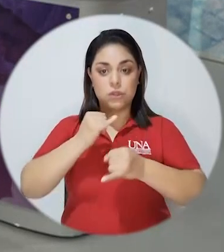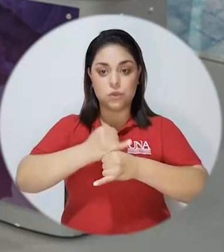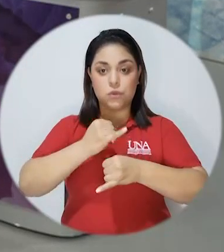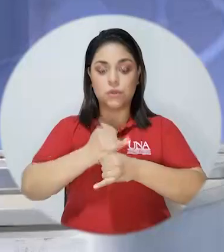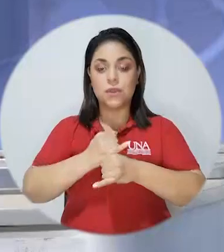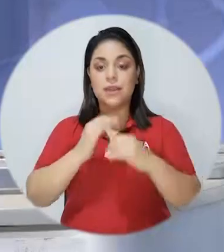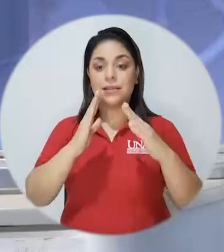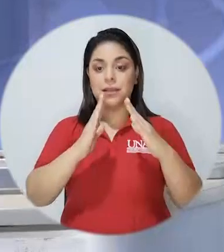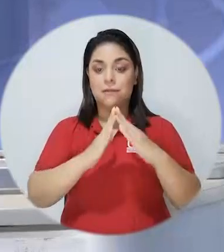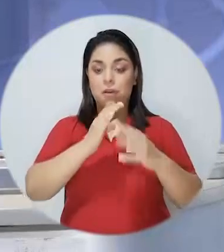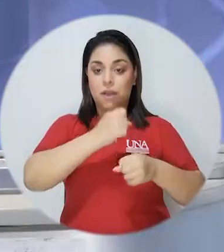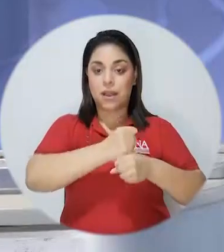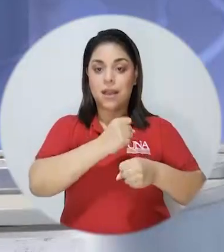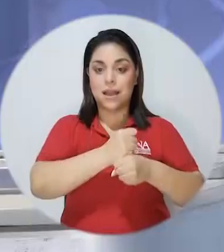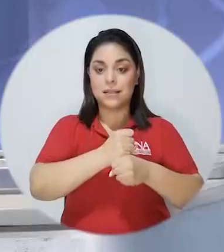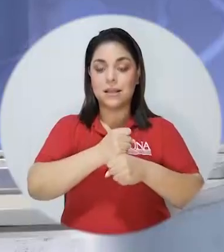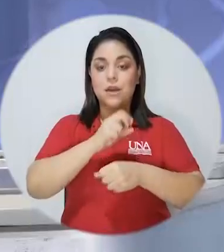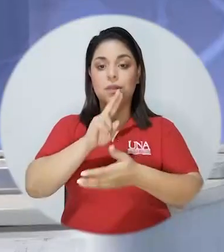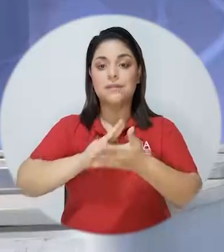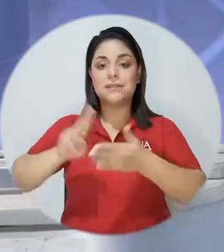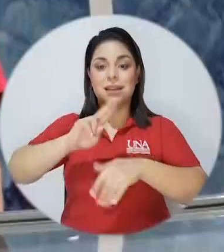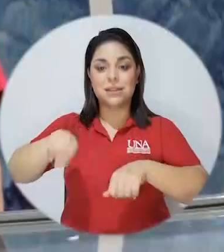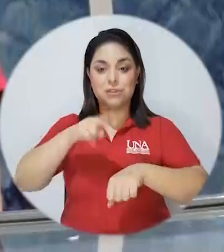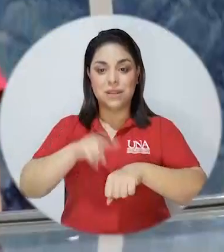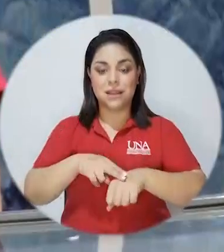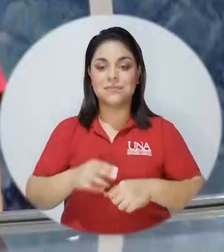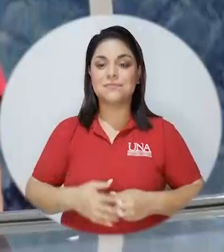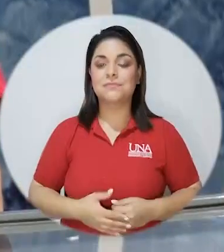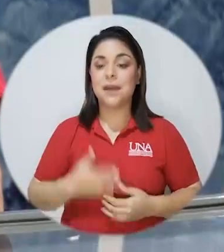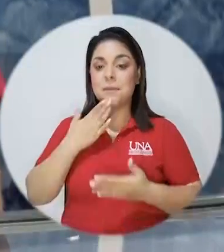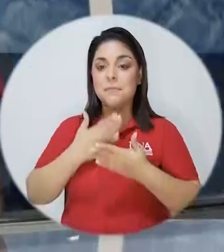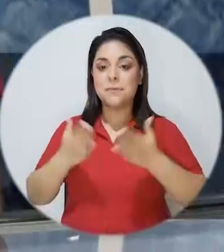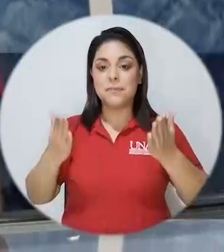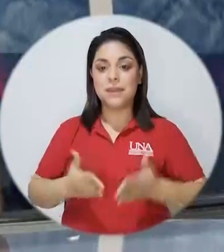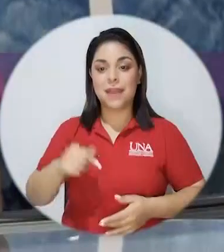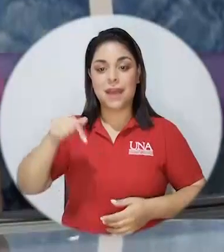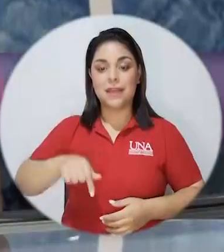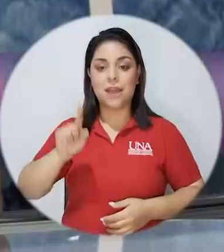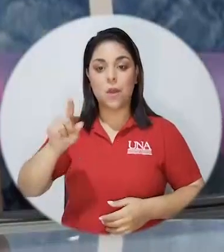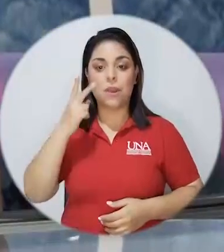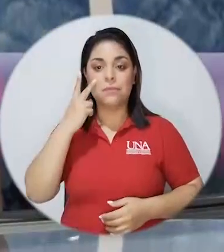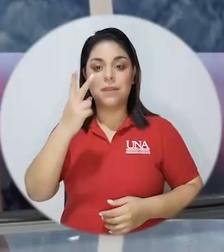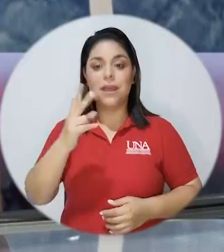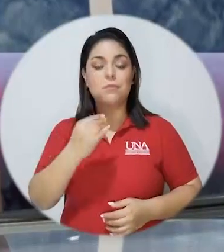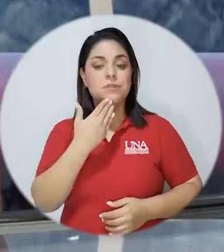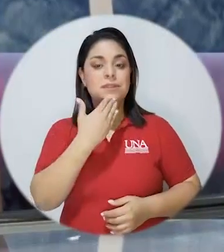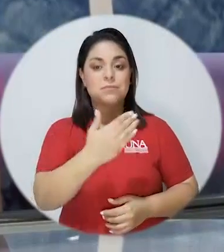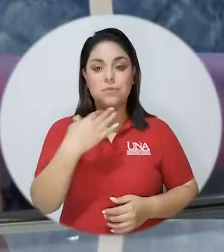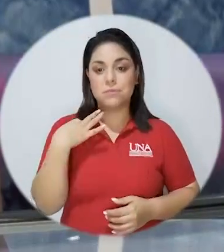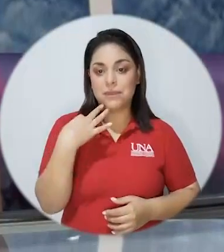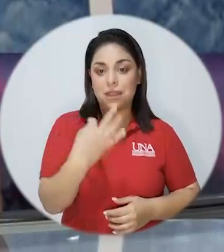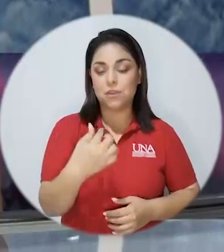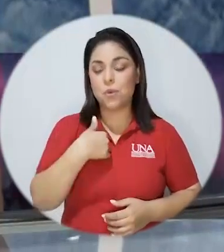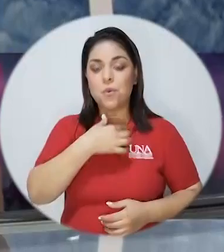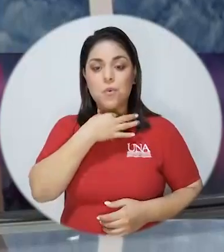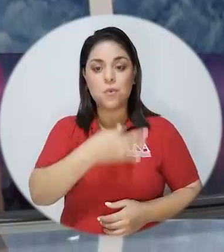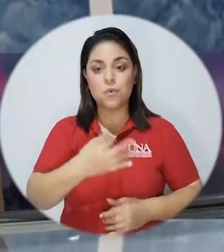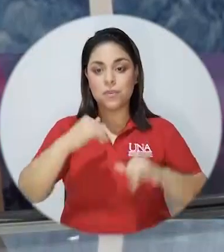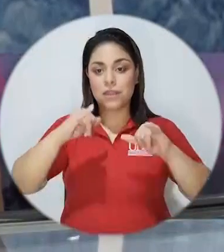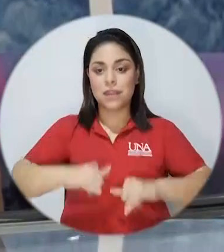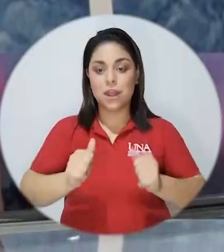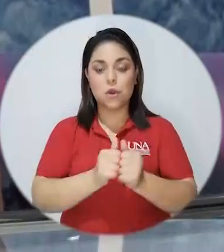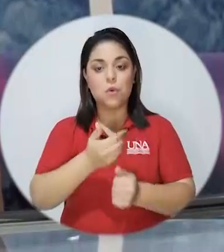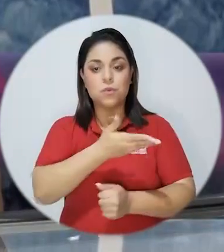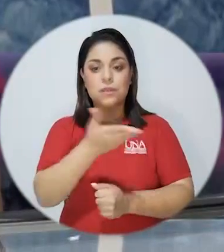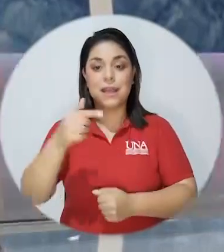Teletrabajo de la Universidad Nacional. Bienvenida, Marley, a Una Mirada. Muchas gracias, Maribel, por la invitación. Es un gusto estar con ustedes acá en este tema que es